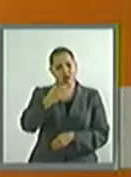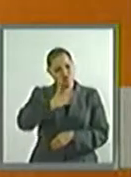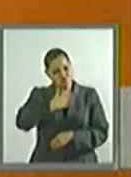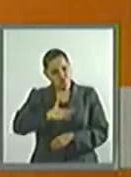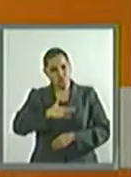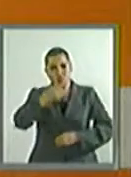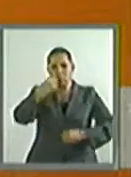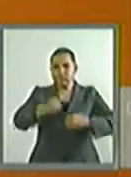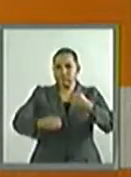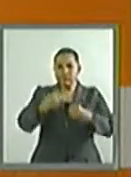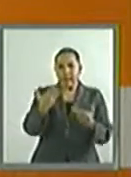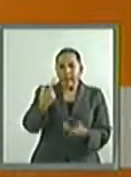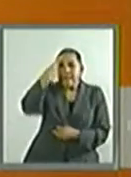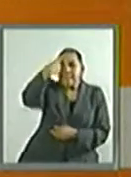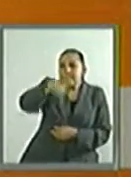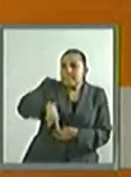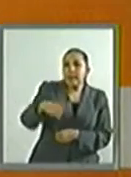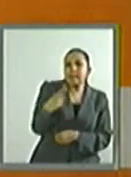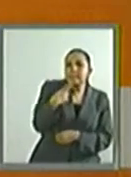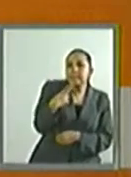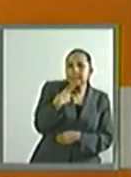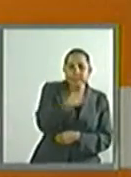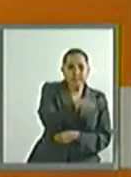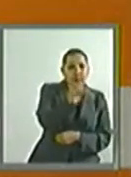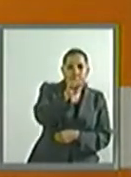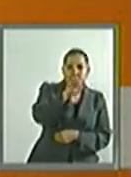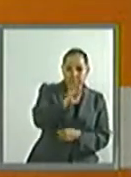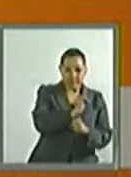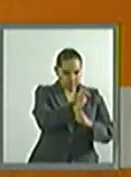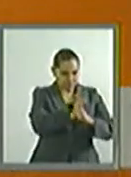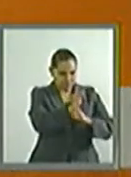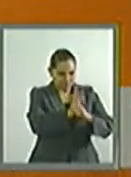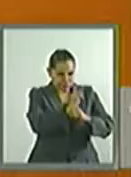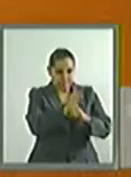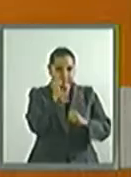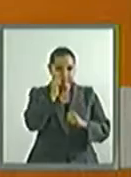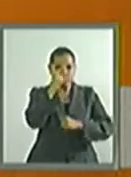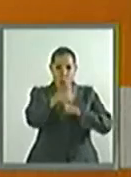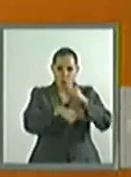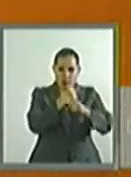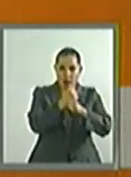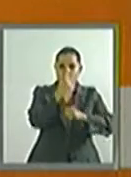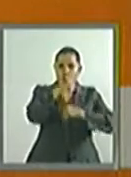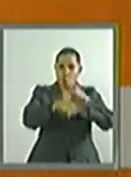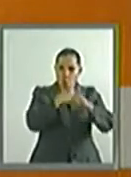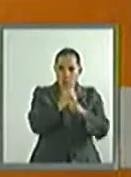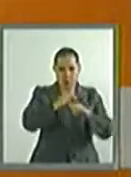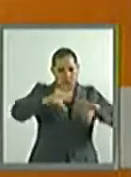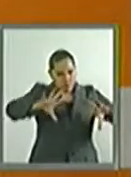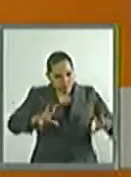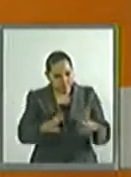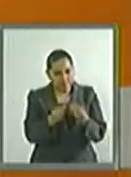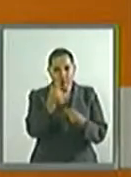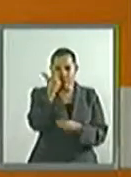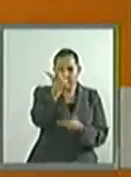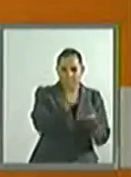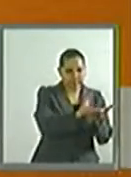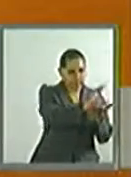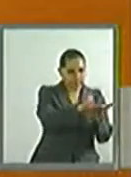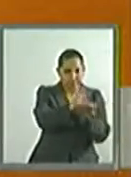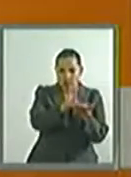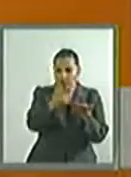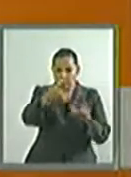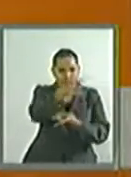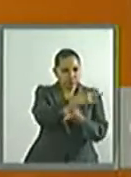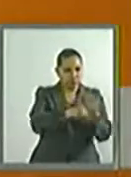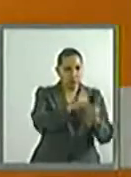de la auditoría al entregar año con año la cuenta pública y que se presenten las